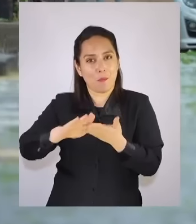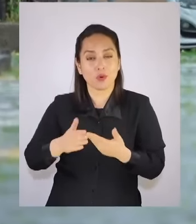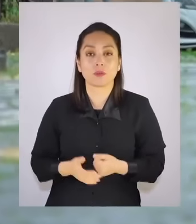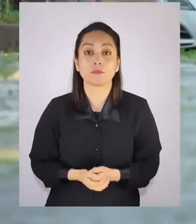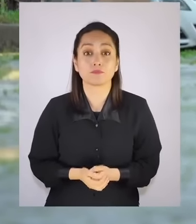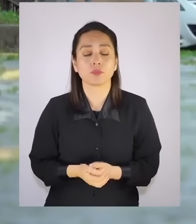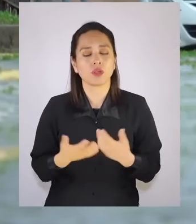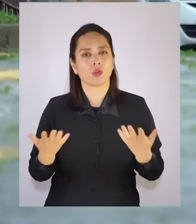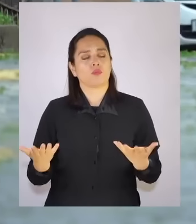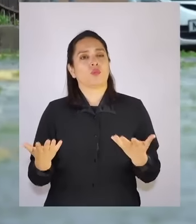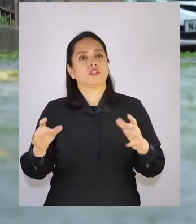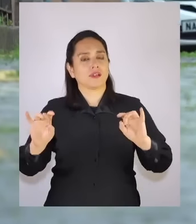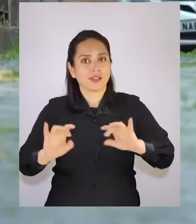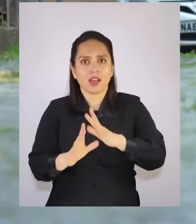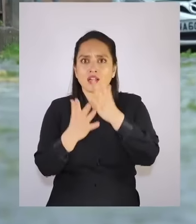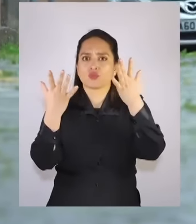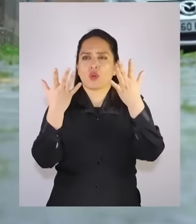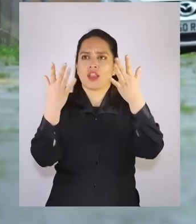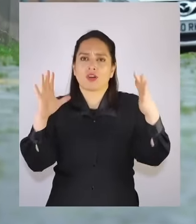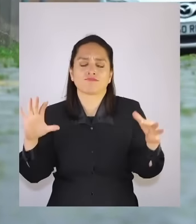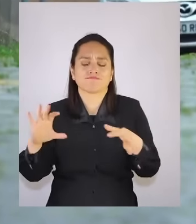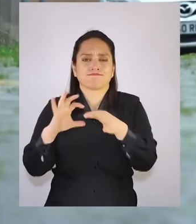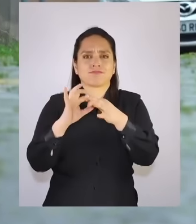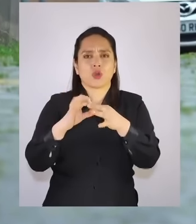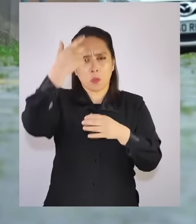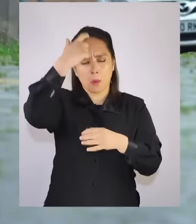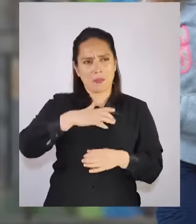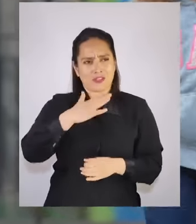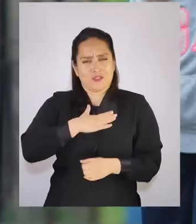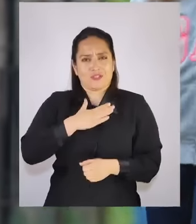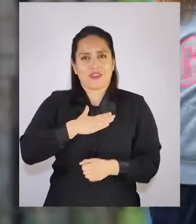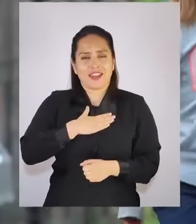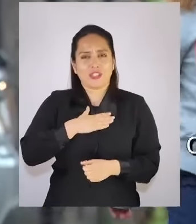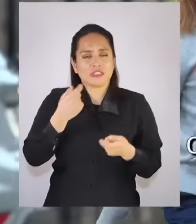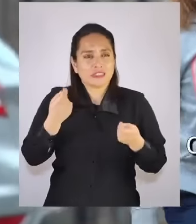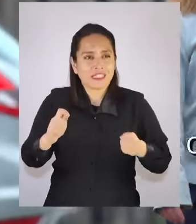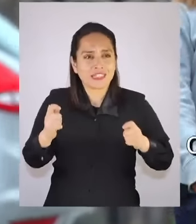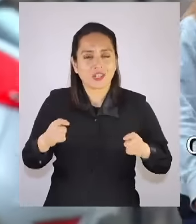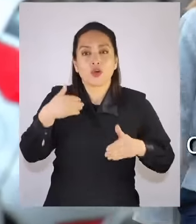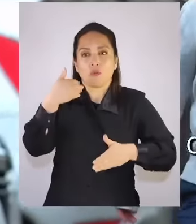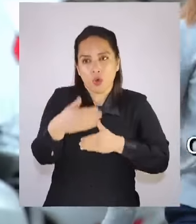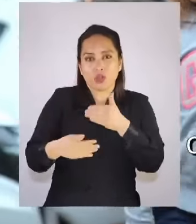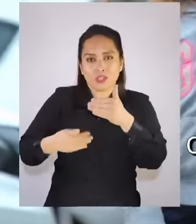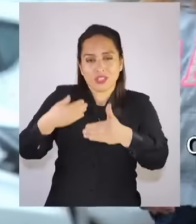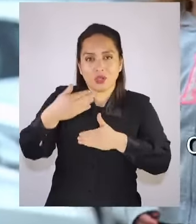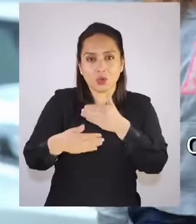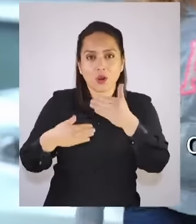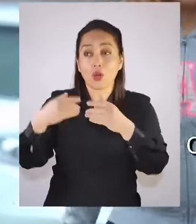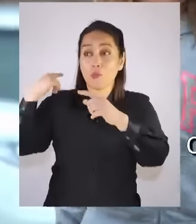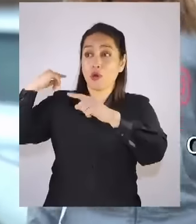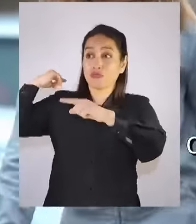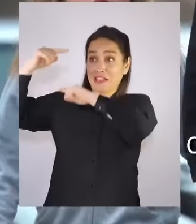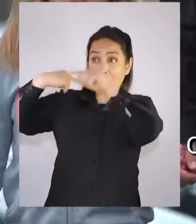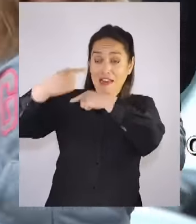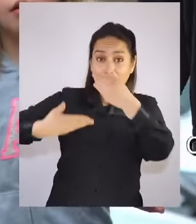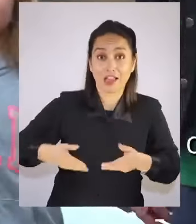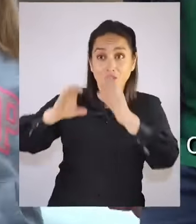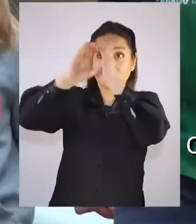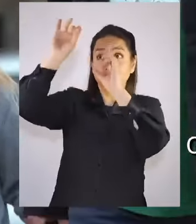Esta sinergia que se genera como algo personal, tratando de cierto modo continuar también este legado astronómico